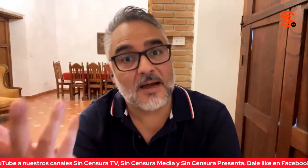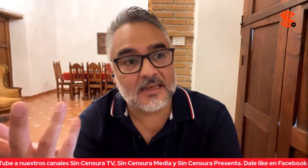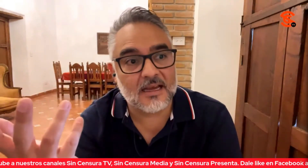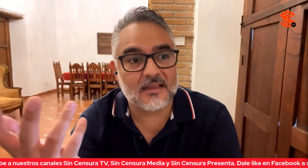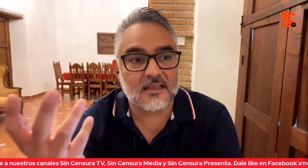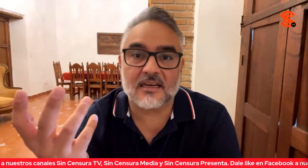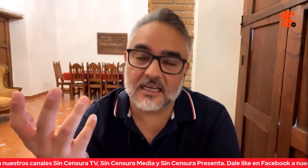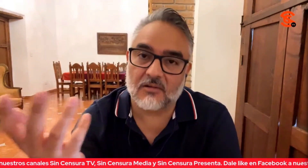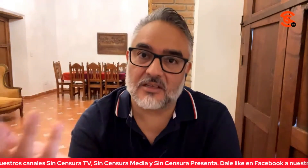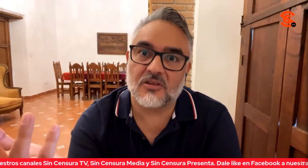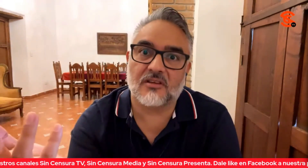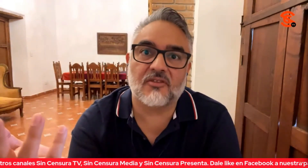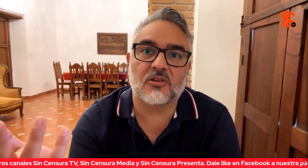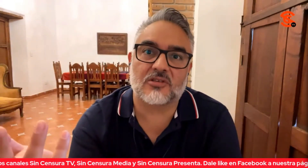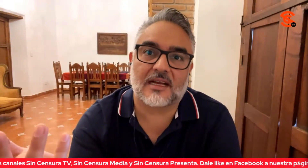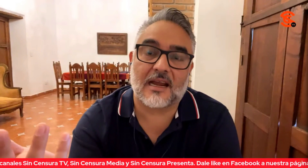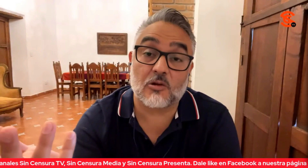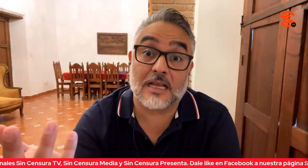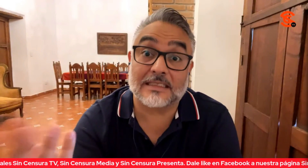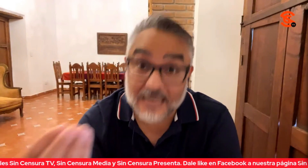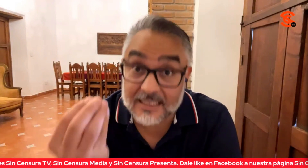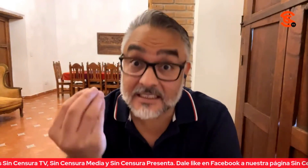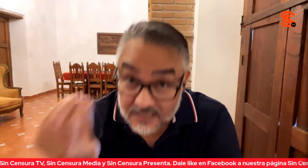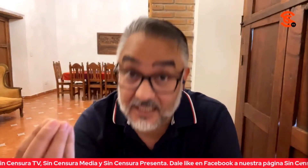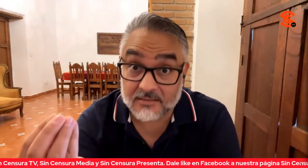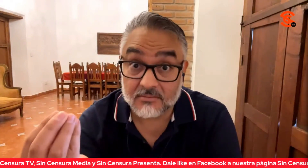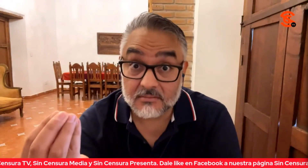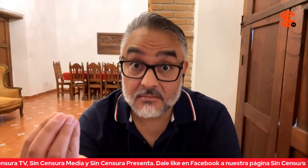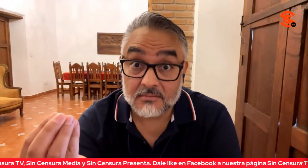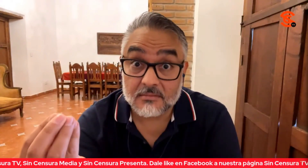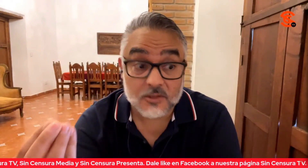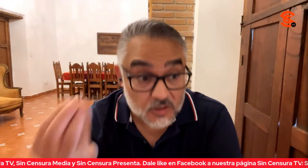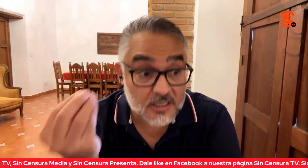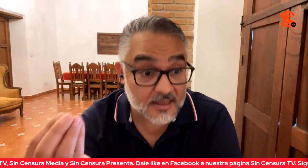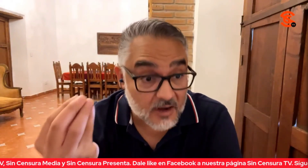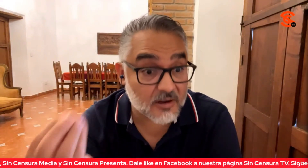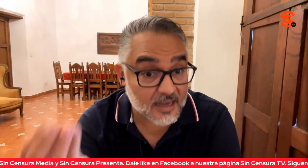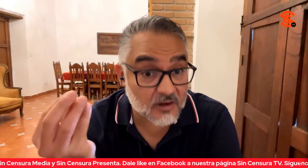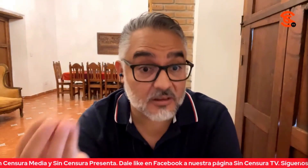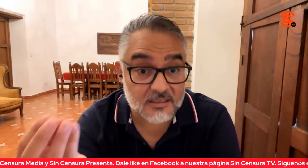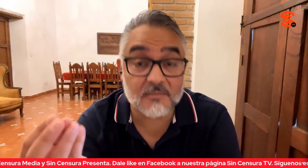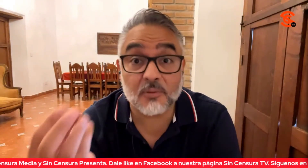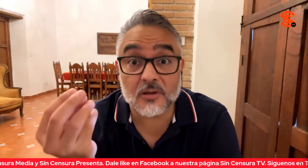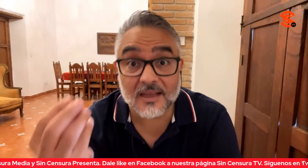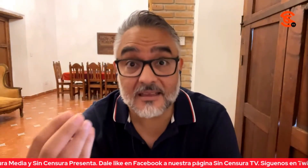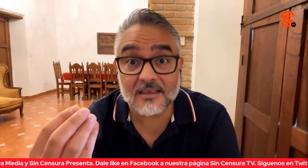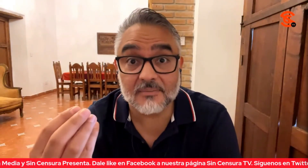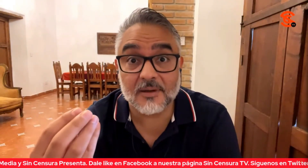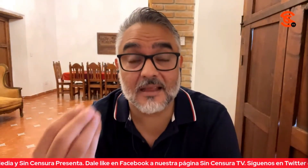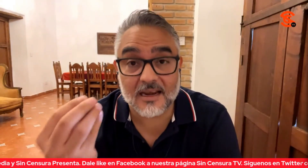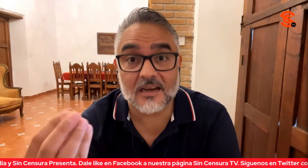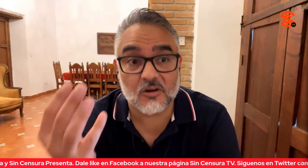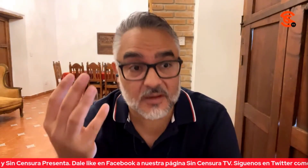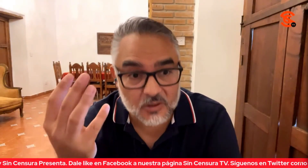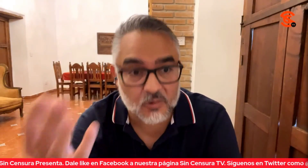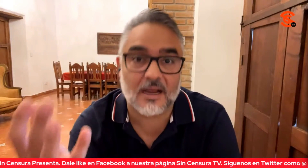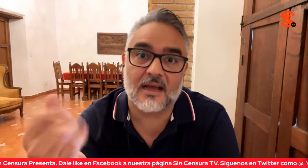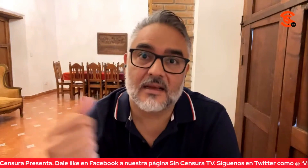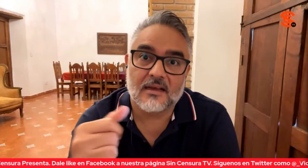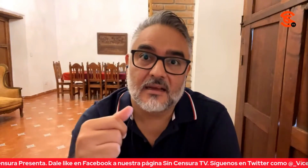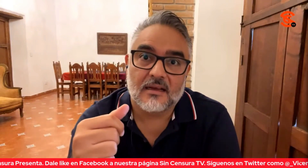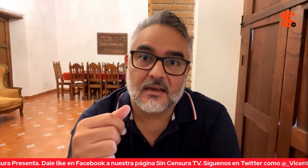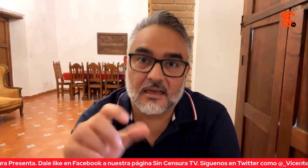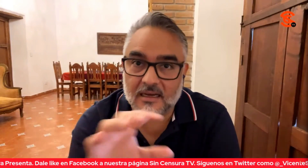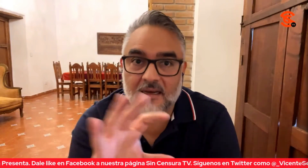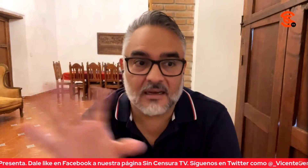la campaña de recaudación de fondos de Carlos Alarraqui. Sí, consideraron que era noticia importante para darle